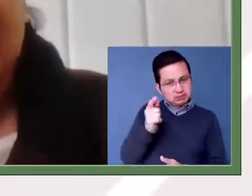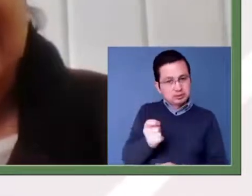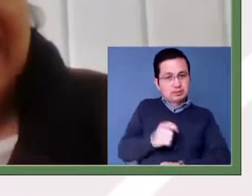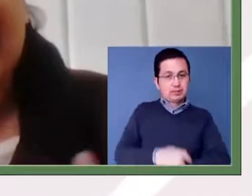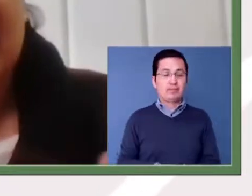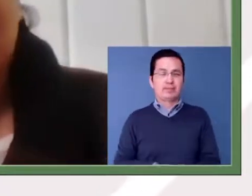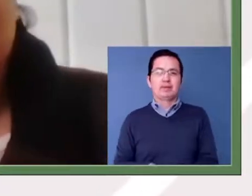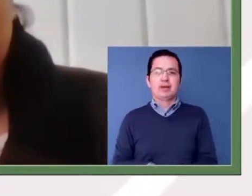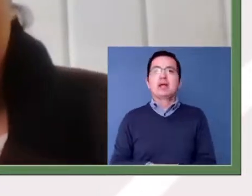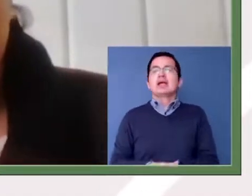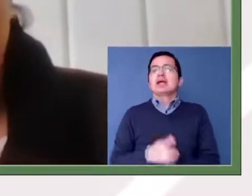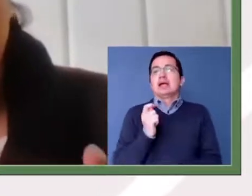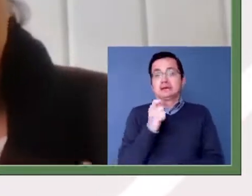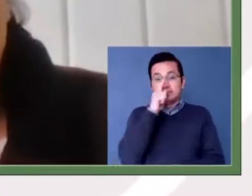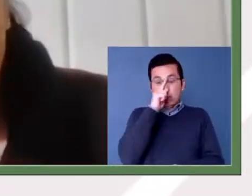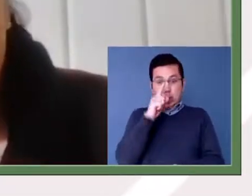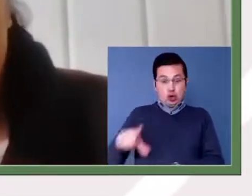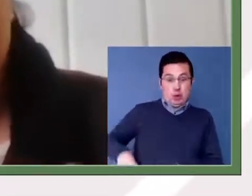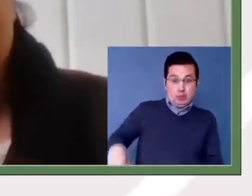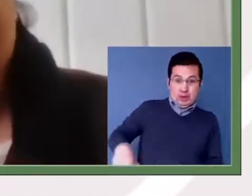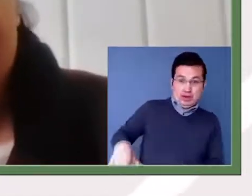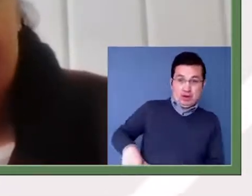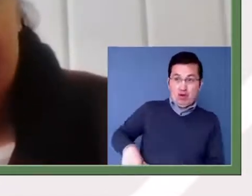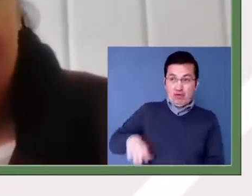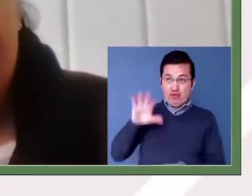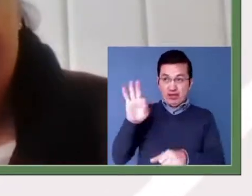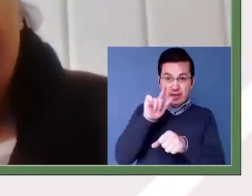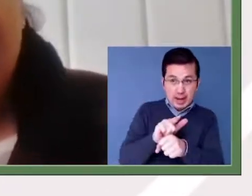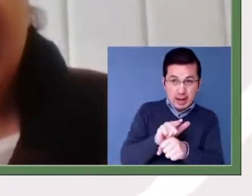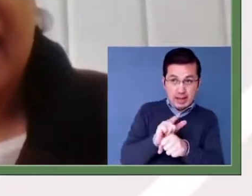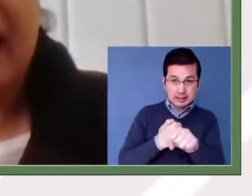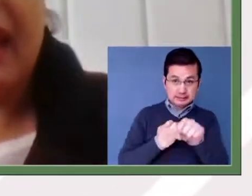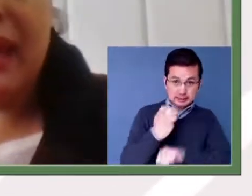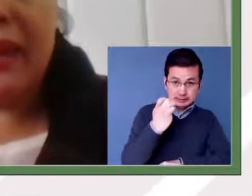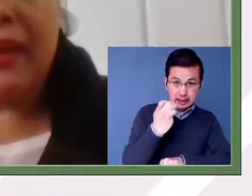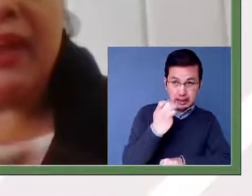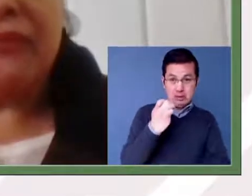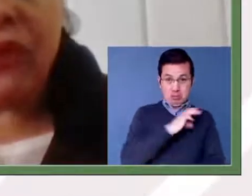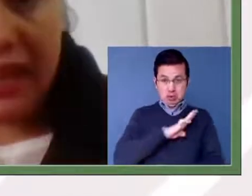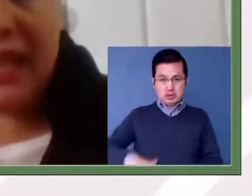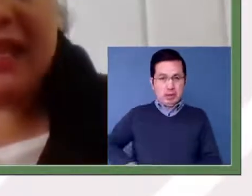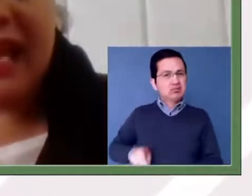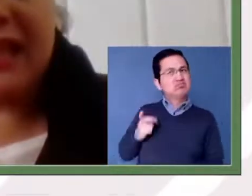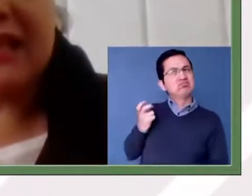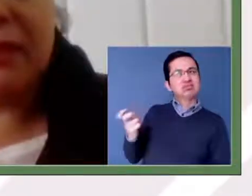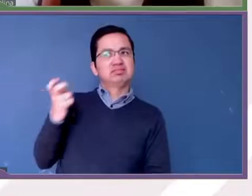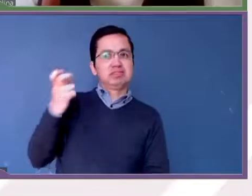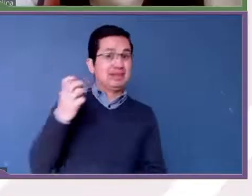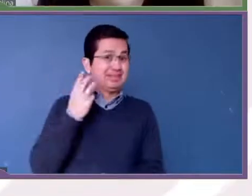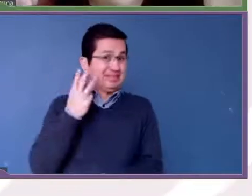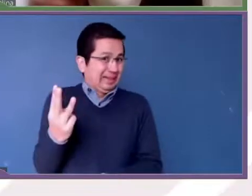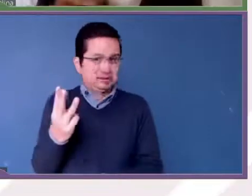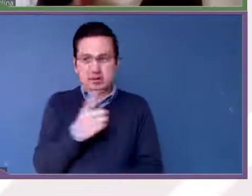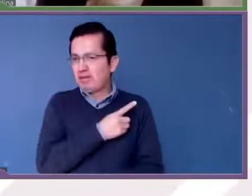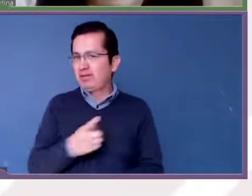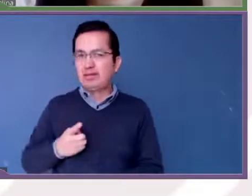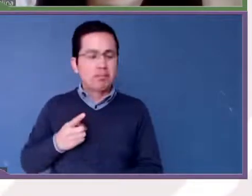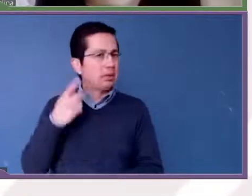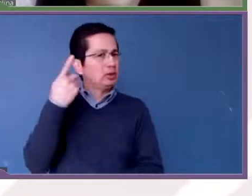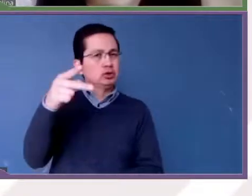¿sí?, tienen que realizar acciones distintas enfocadas a la discriminación,